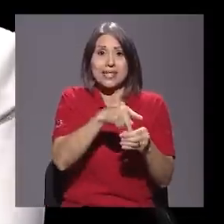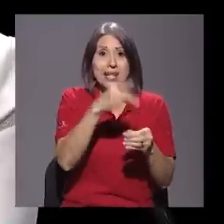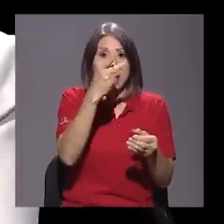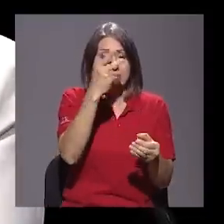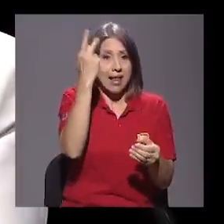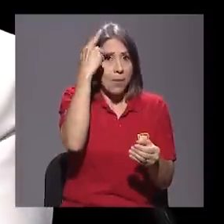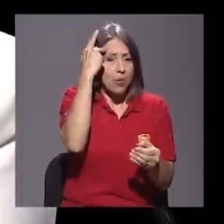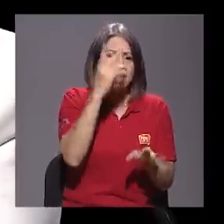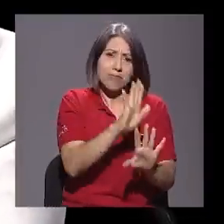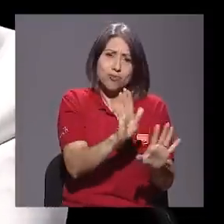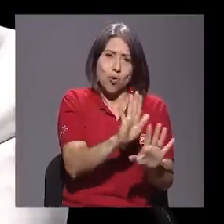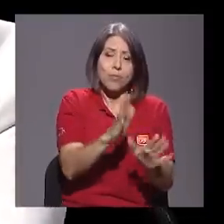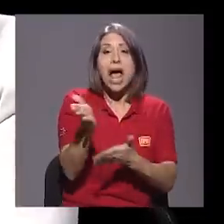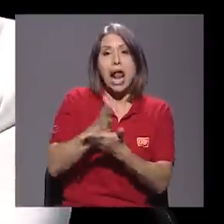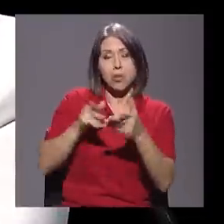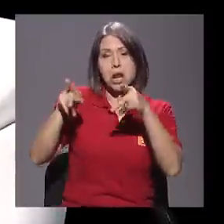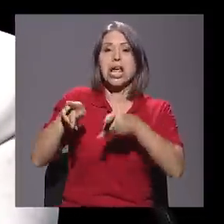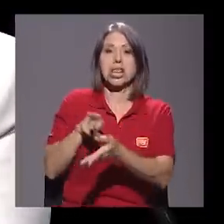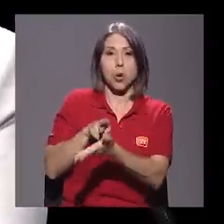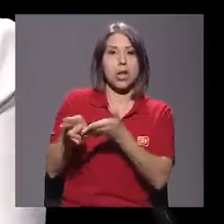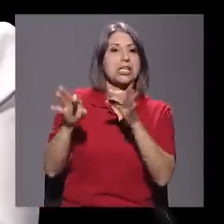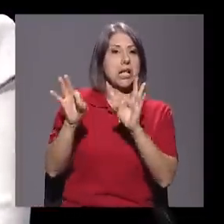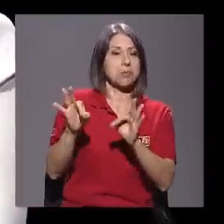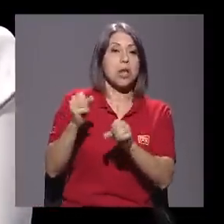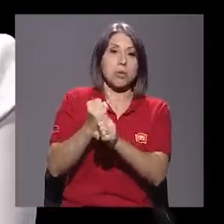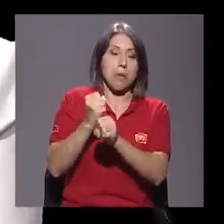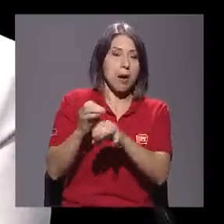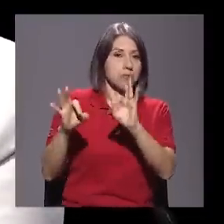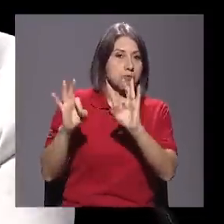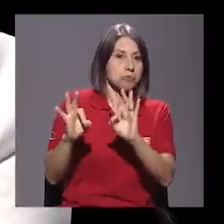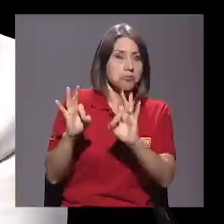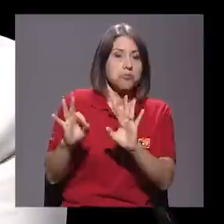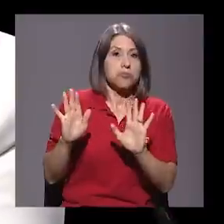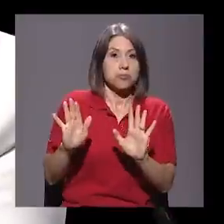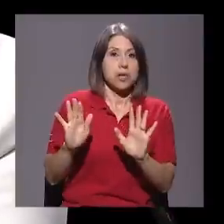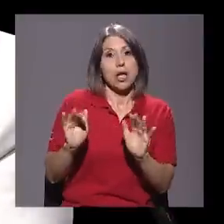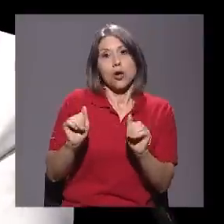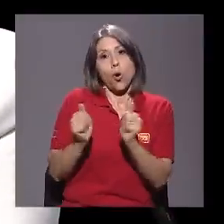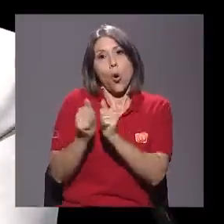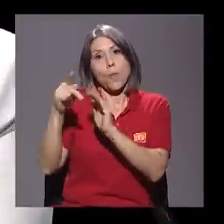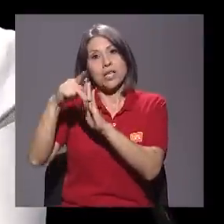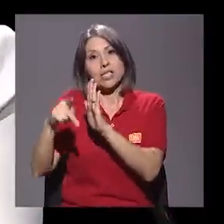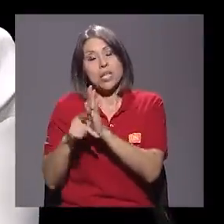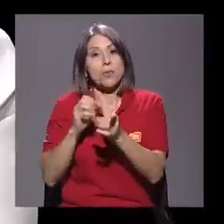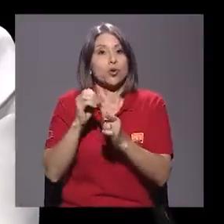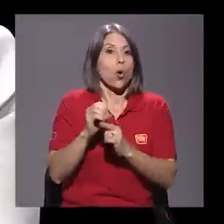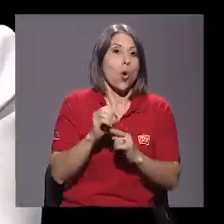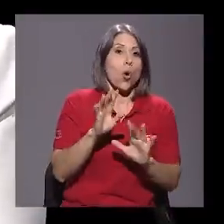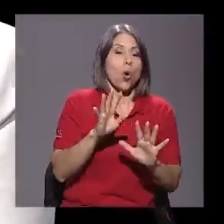y hay gente que creo yo hace bien su trabajo y, bueno, más allá de sus principios o no... ¿Cómo quiénes?